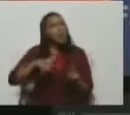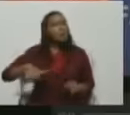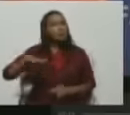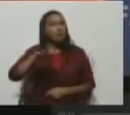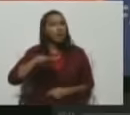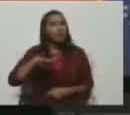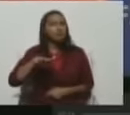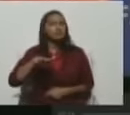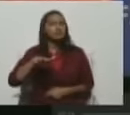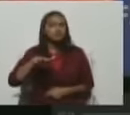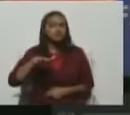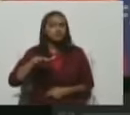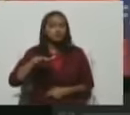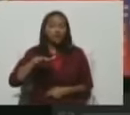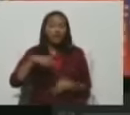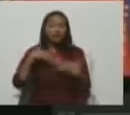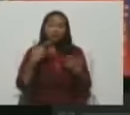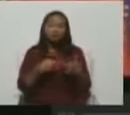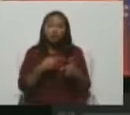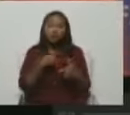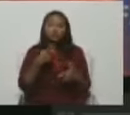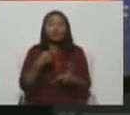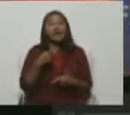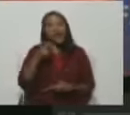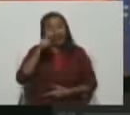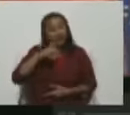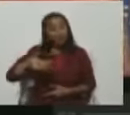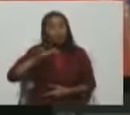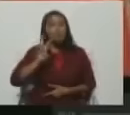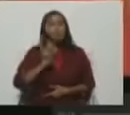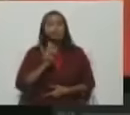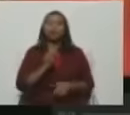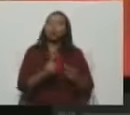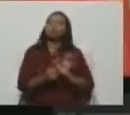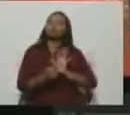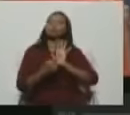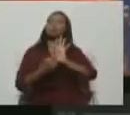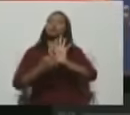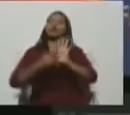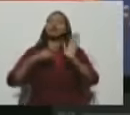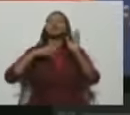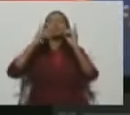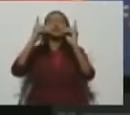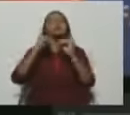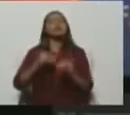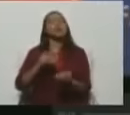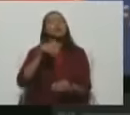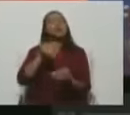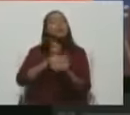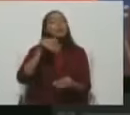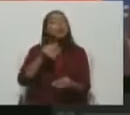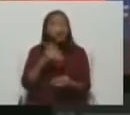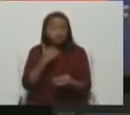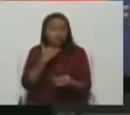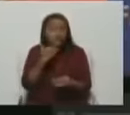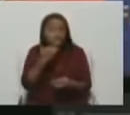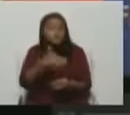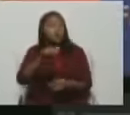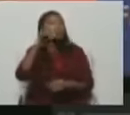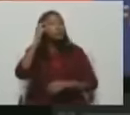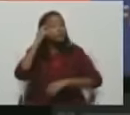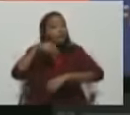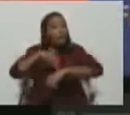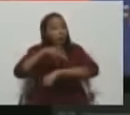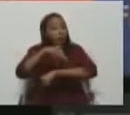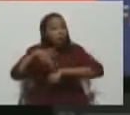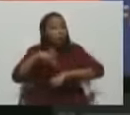el pueblo de Venezuela ha demostrado su vocación de ir a votar y a definir su destino en las próximas horas. Con todas las